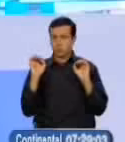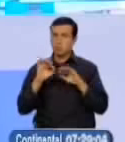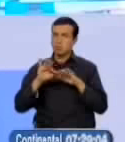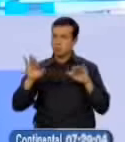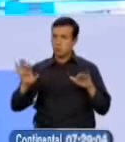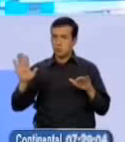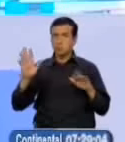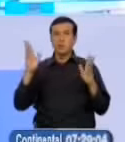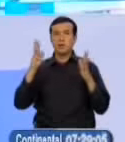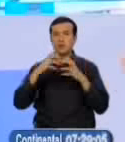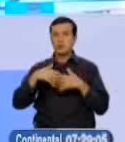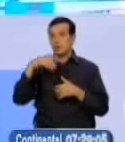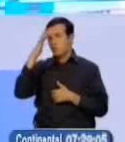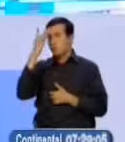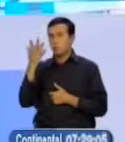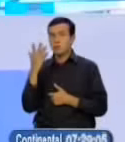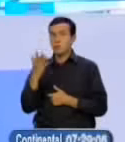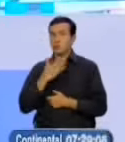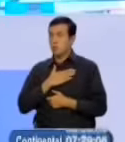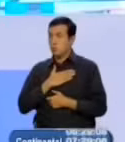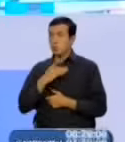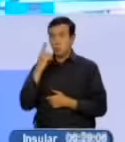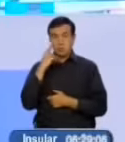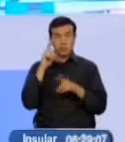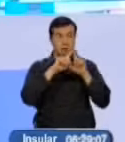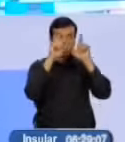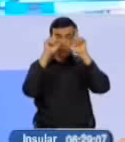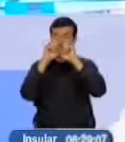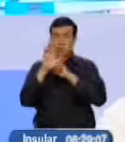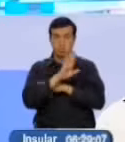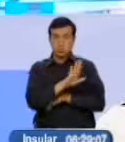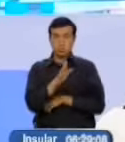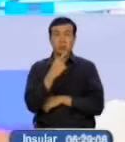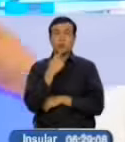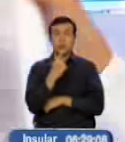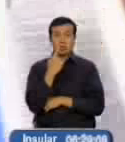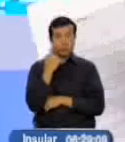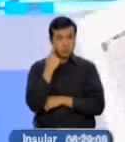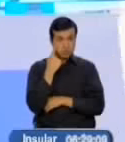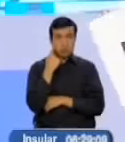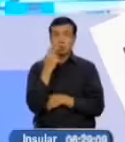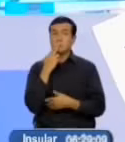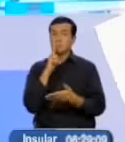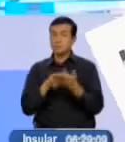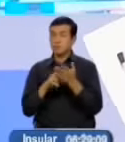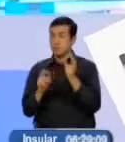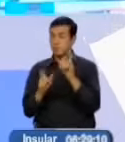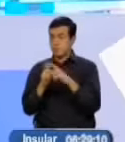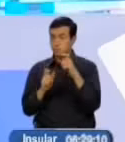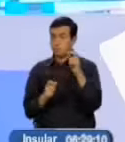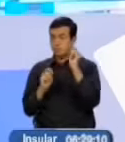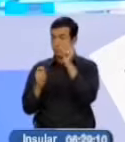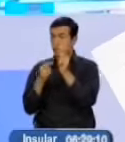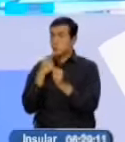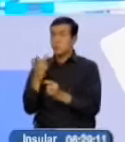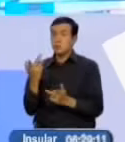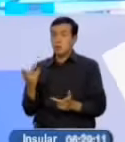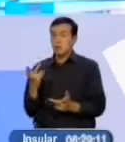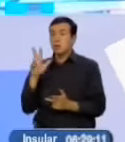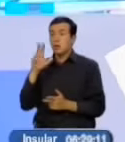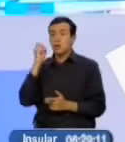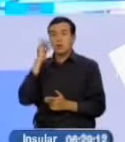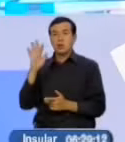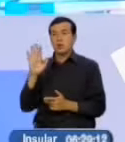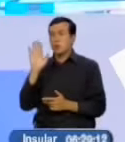El drama en sí está que lo que nos han demostrado las empresas de medicina prepagada cuando envían estas cartas a los usuarios, donde les dicen que en